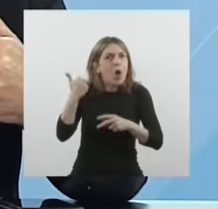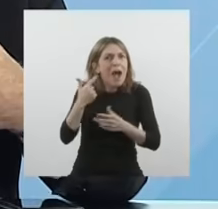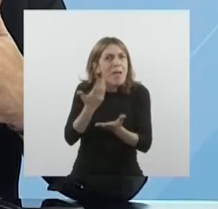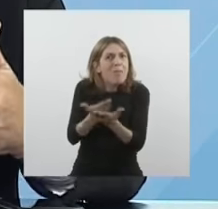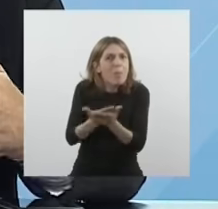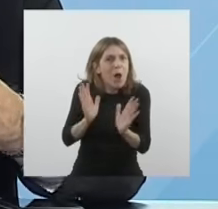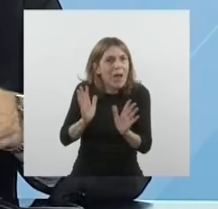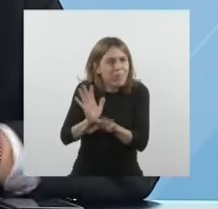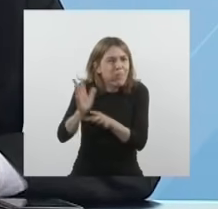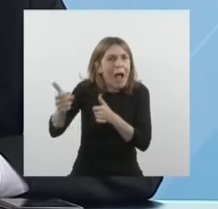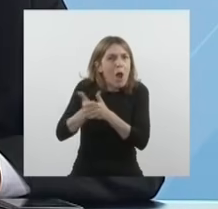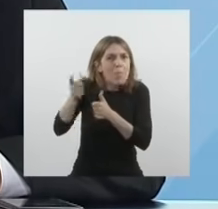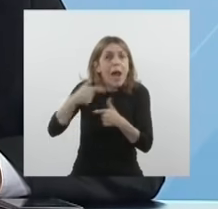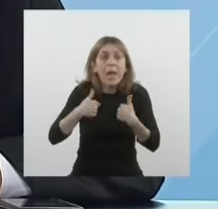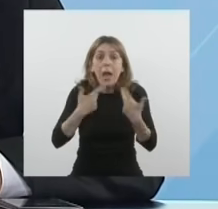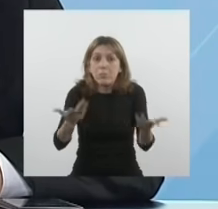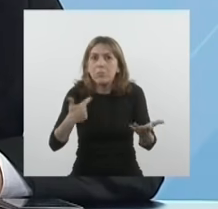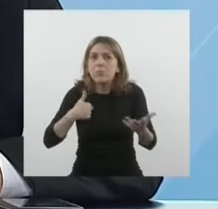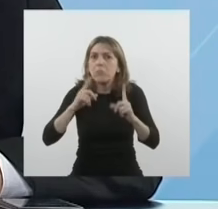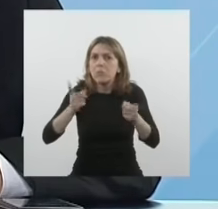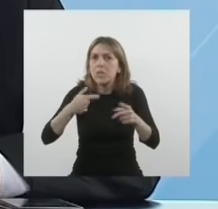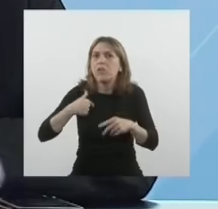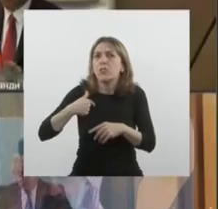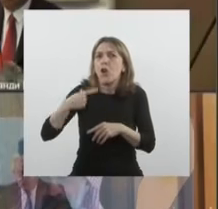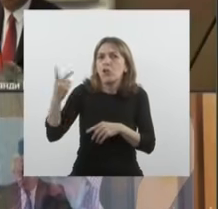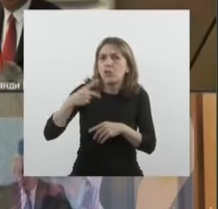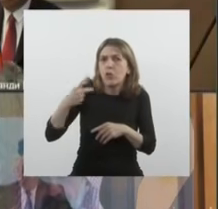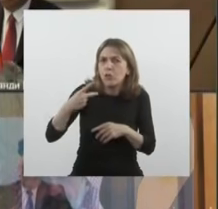llegó el momento y pudimos acceder